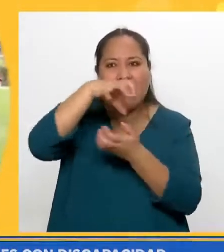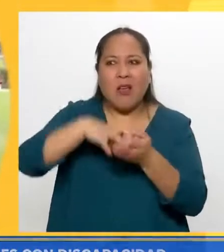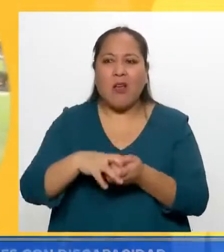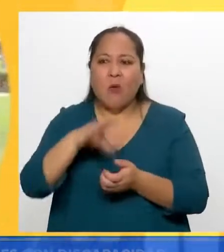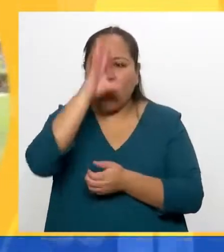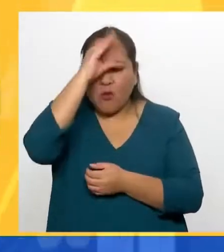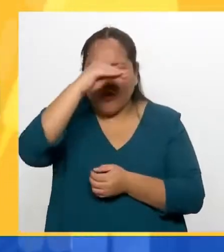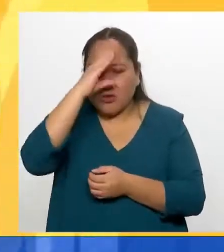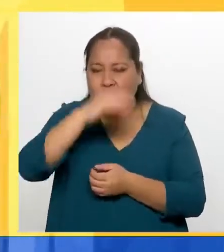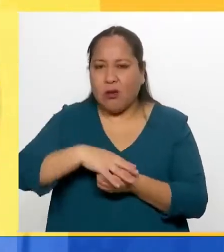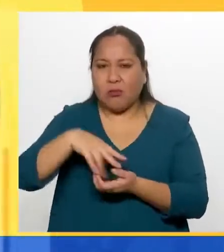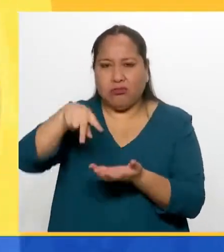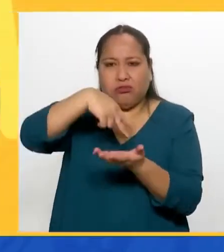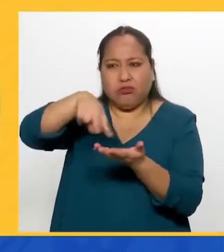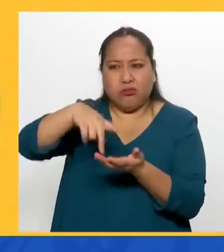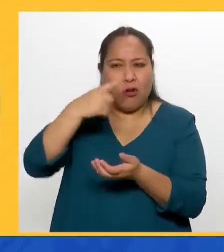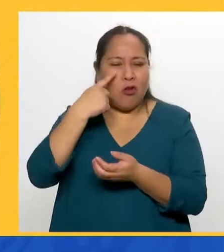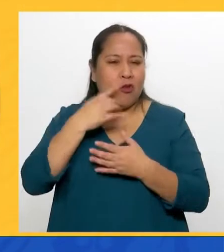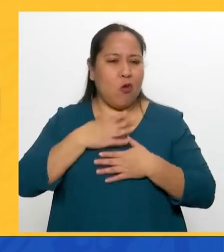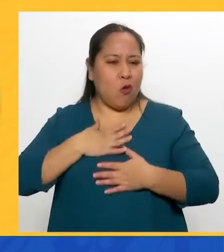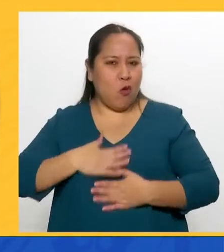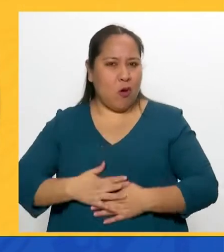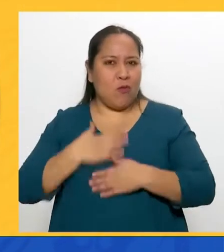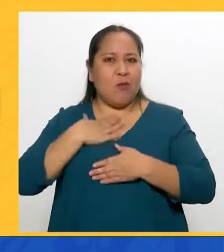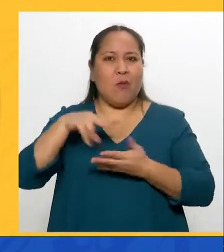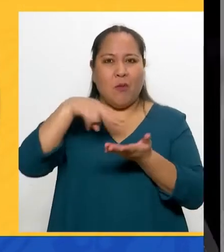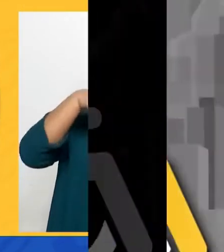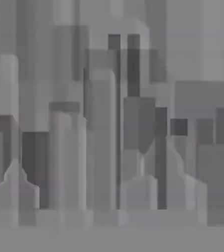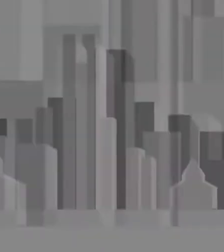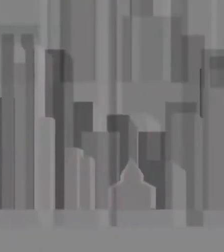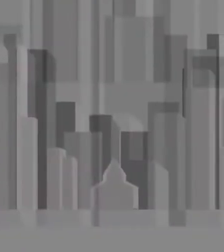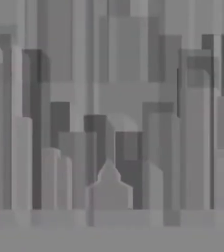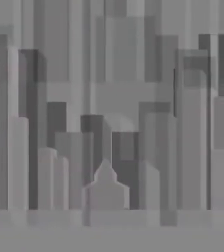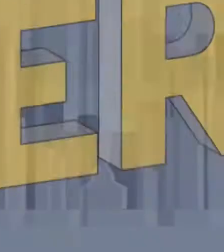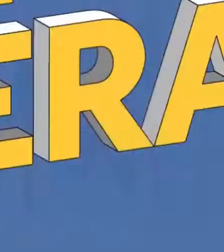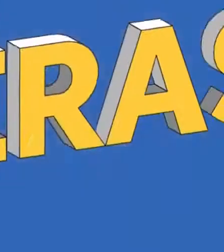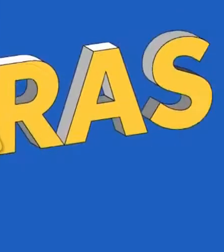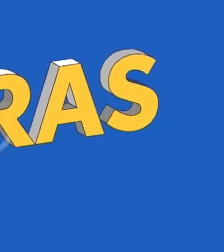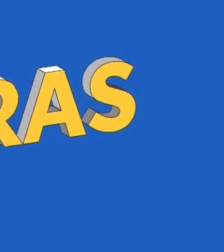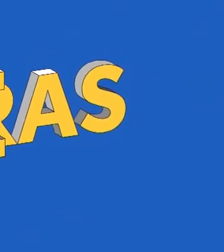empiecen a reconocer cada movimiento y parte de su cuerpo a través de la danza.